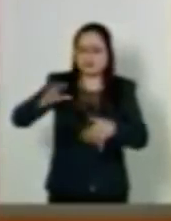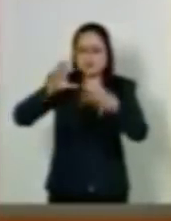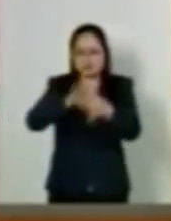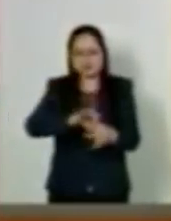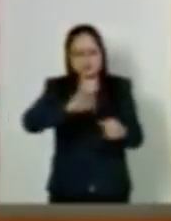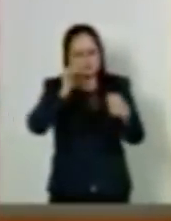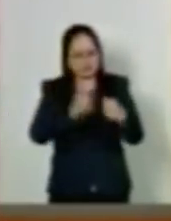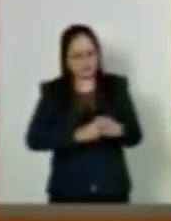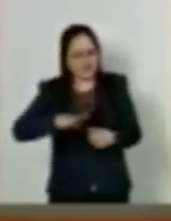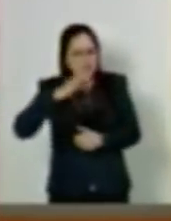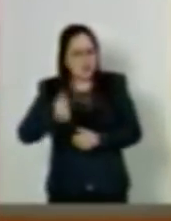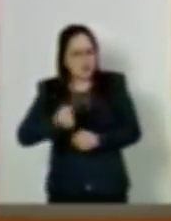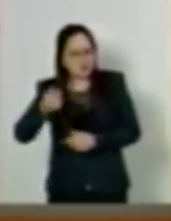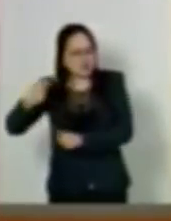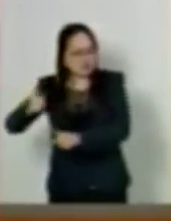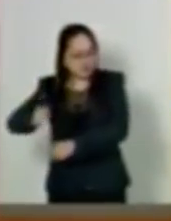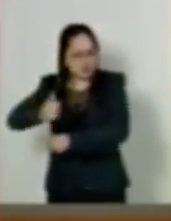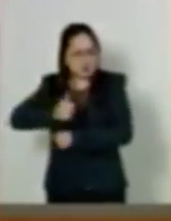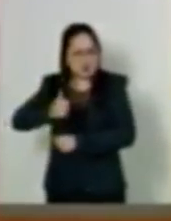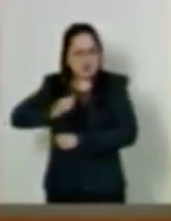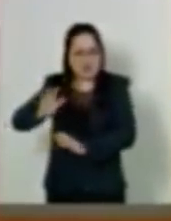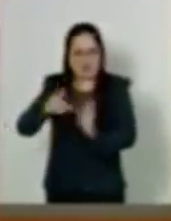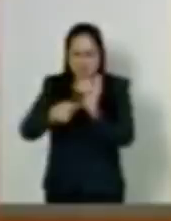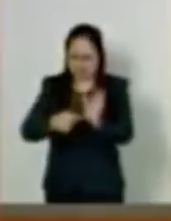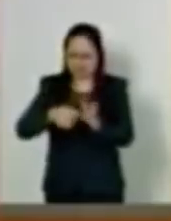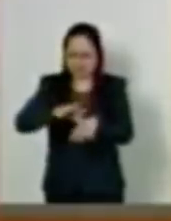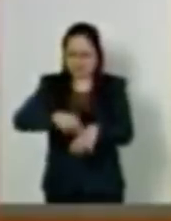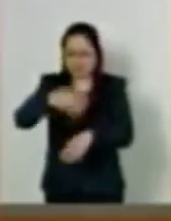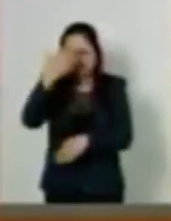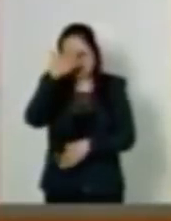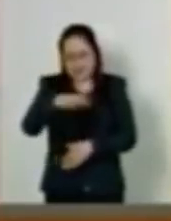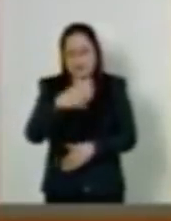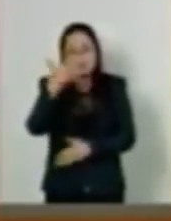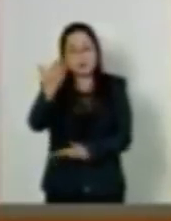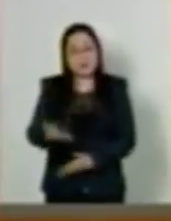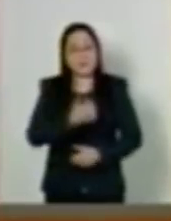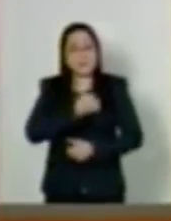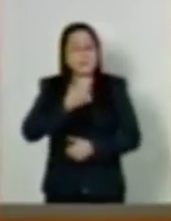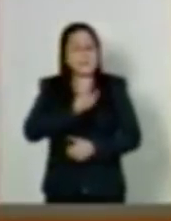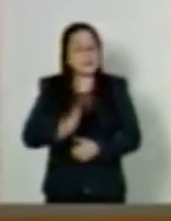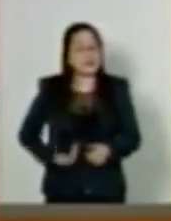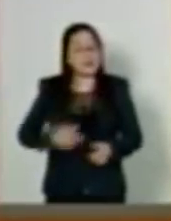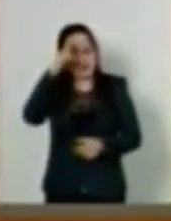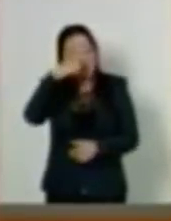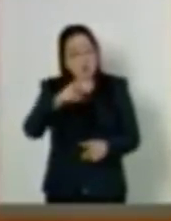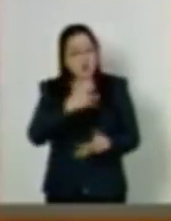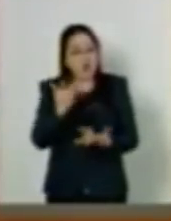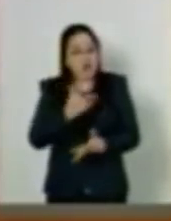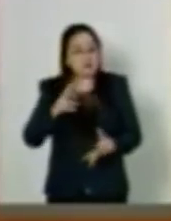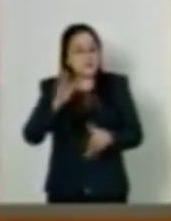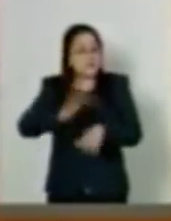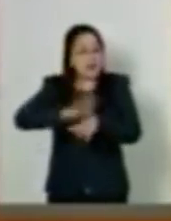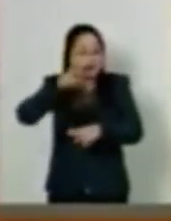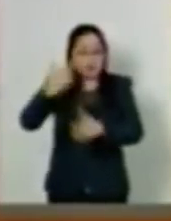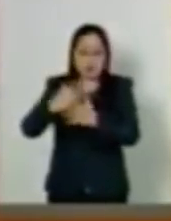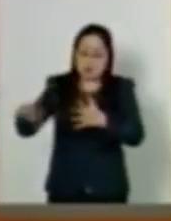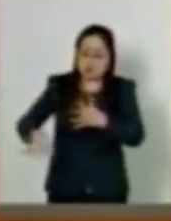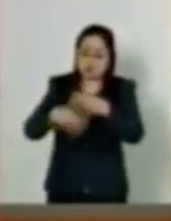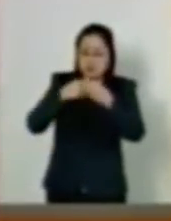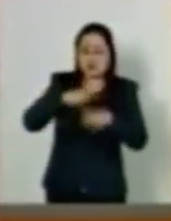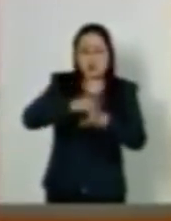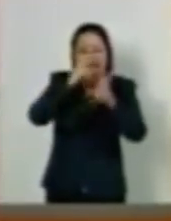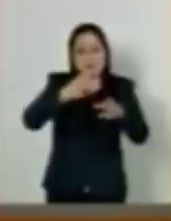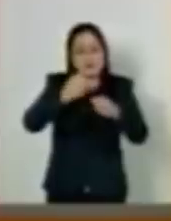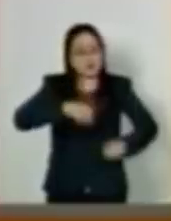los excesos y abusos de fuerza, que ya es un hecho notorio, el Ejecutivo Federal expande sus facultades en temas